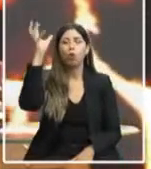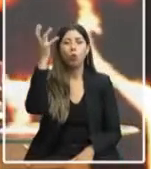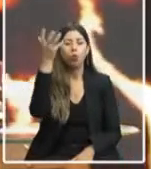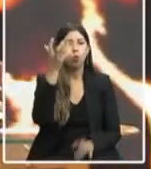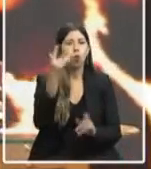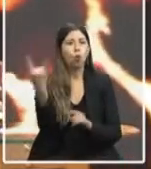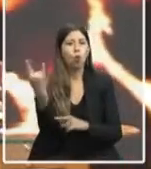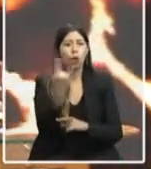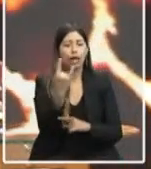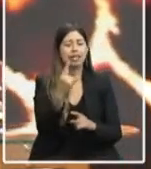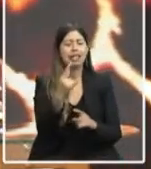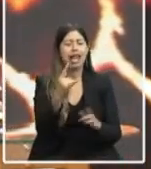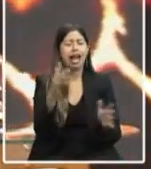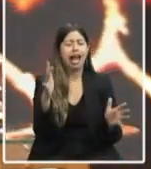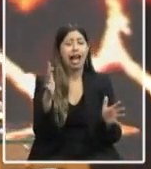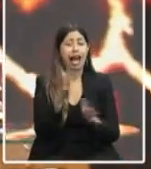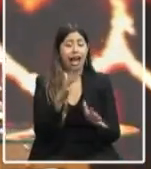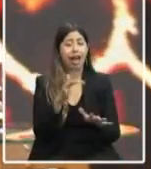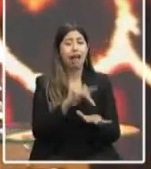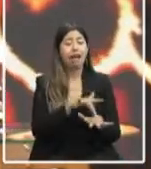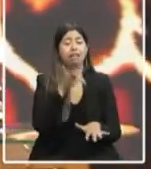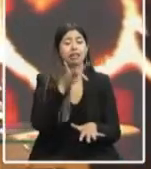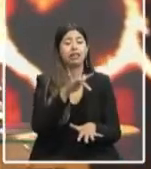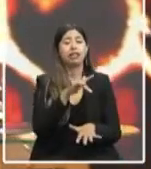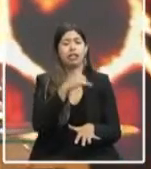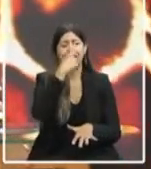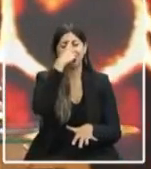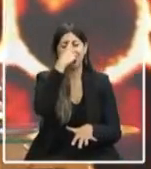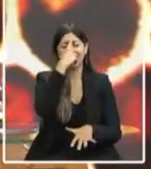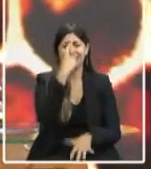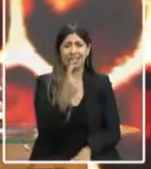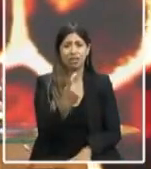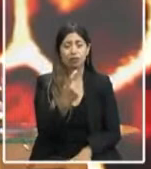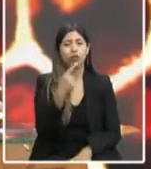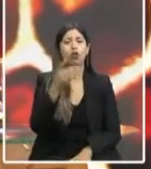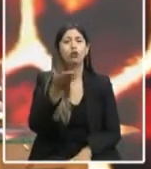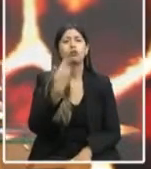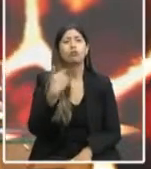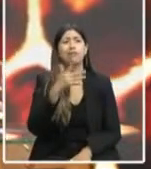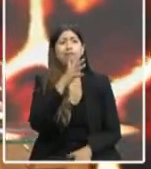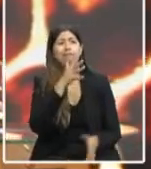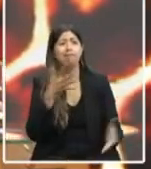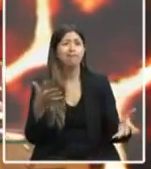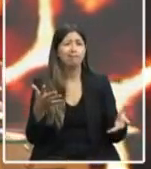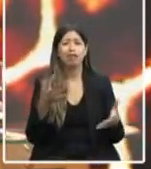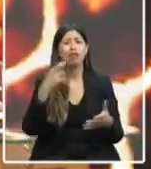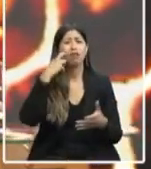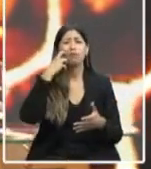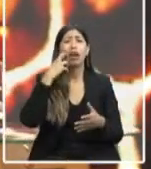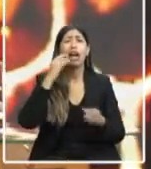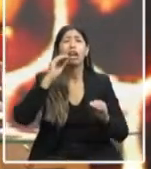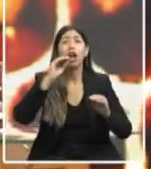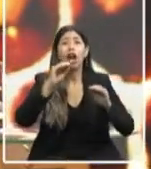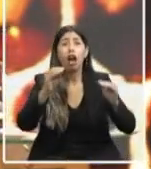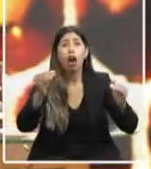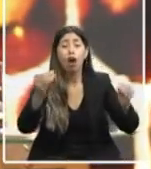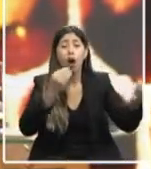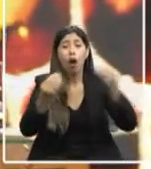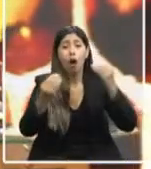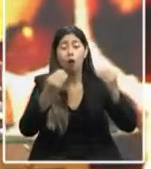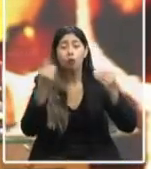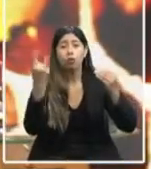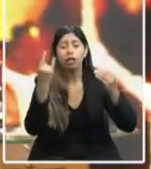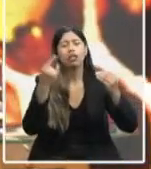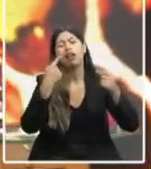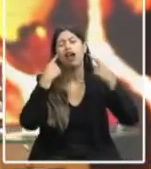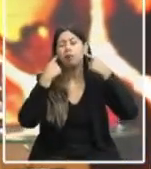y por alguna razón, tal vez evasión, los humanos tendemos a ignorar la alerta, la urgencia de tomar medidas. Por